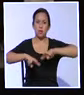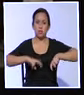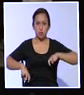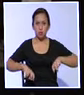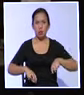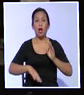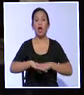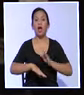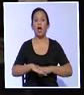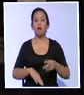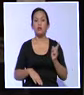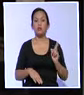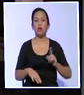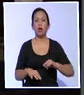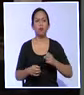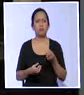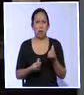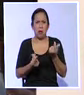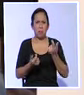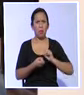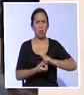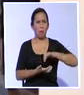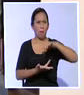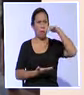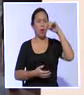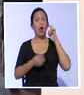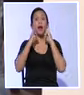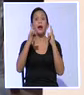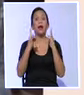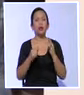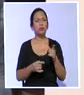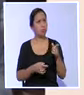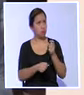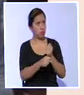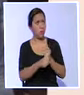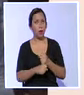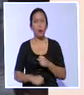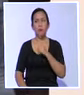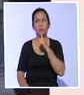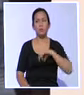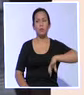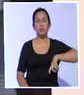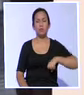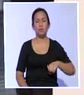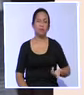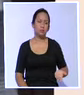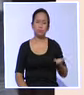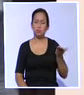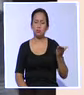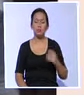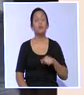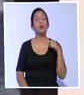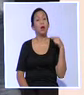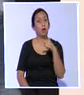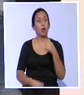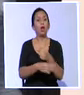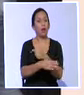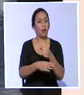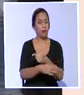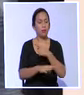enriquecimiento no justificado y lavado de activos el primero en ser apresado fue ramiro se ex gerente de transporte de petroecuador